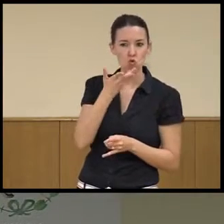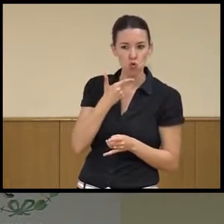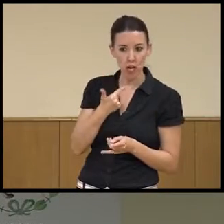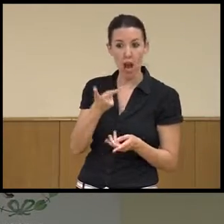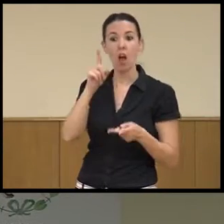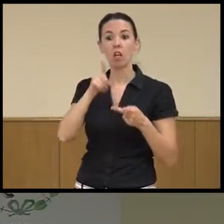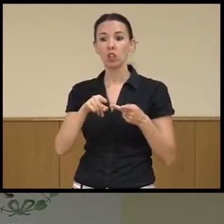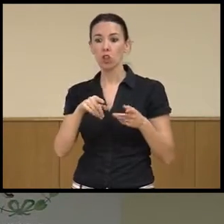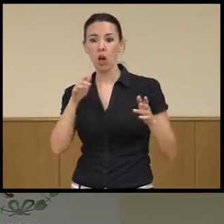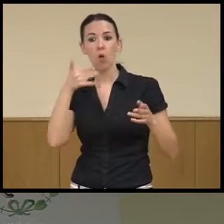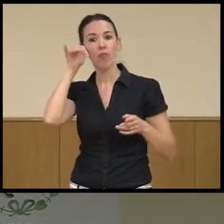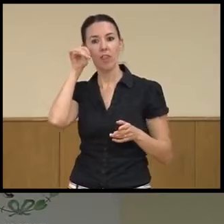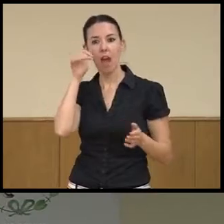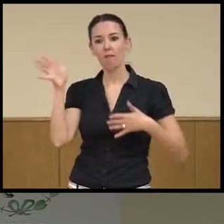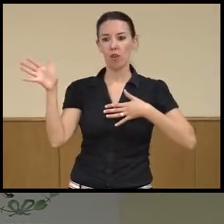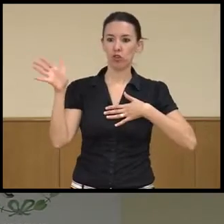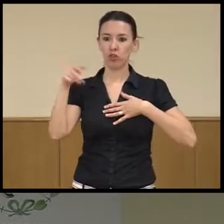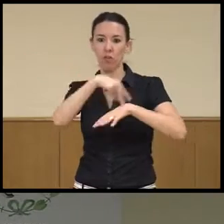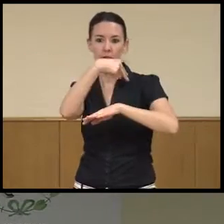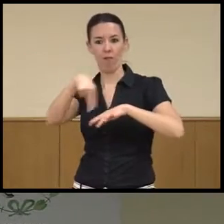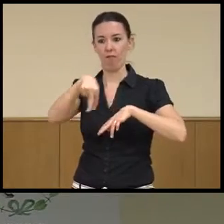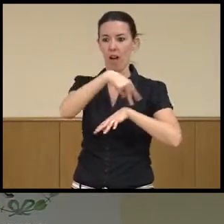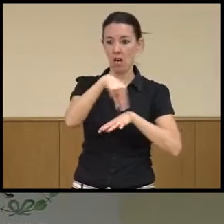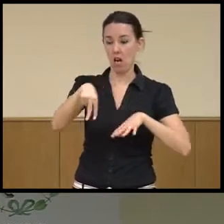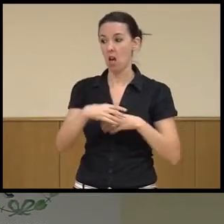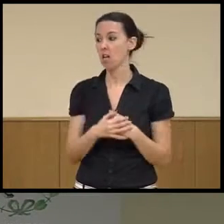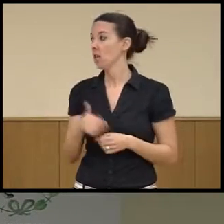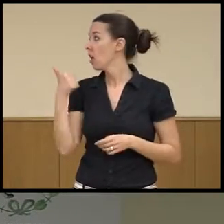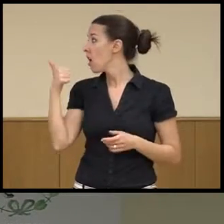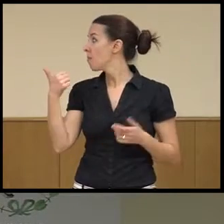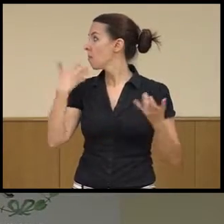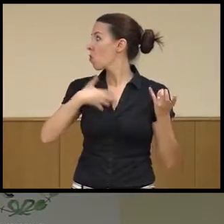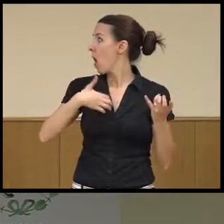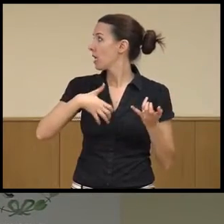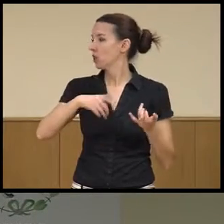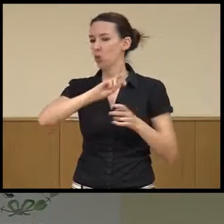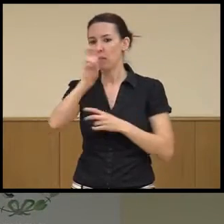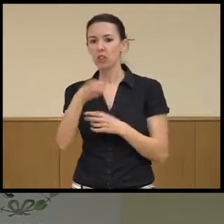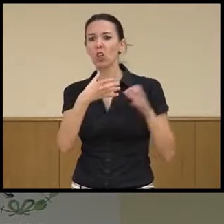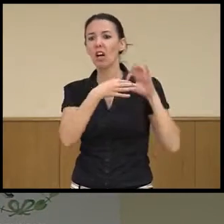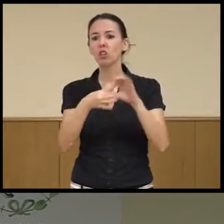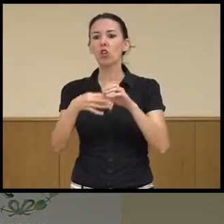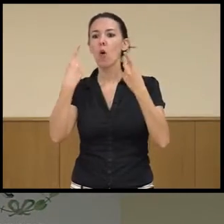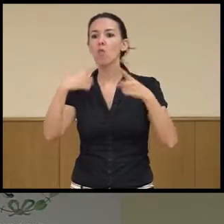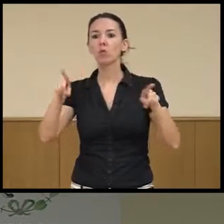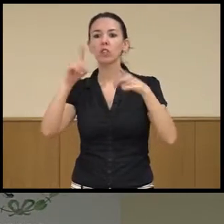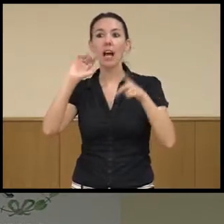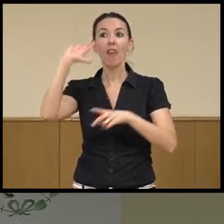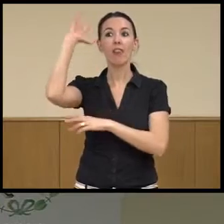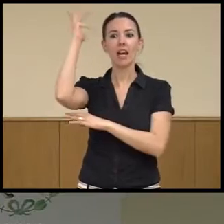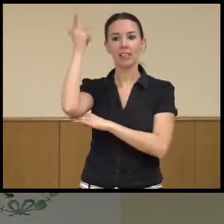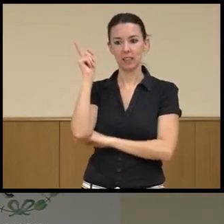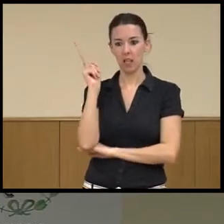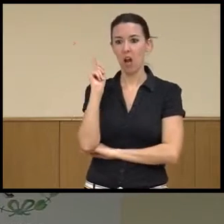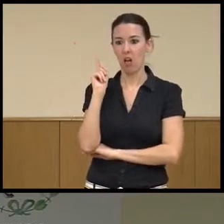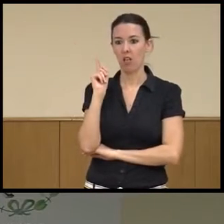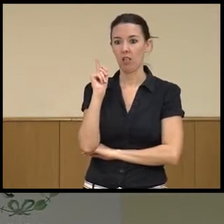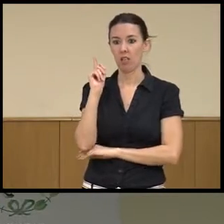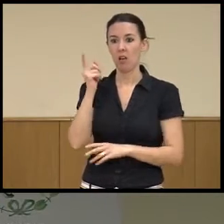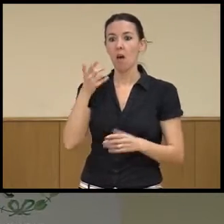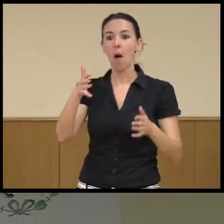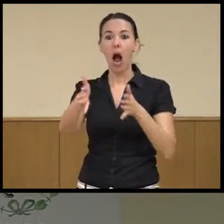las almas condenadas en rueda infernal, y esos instrumentos asociados a la música celestial,